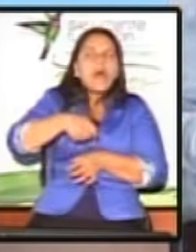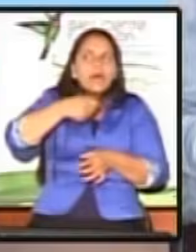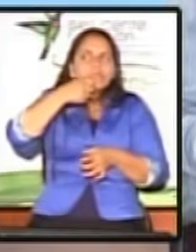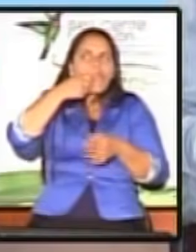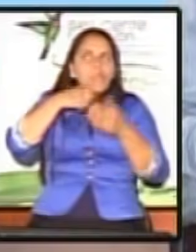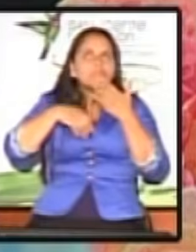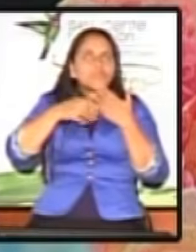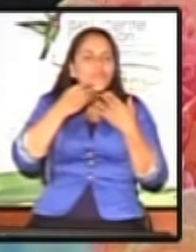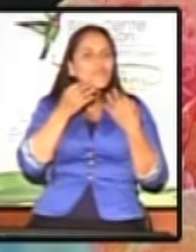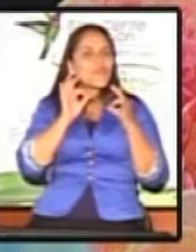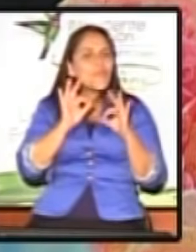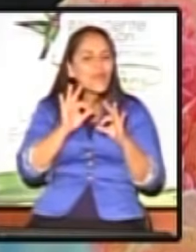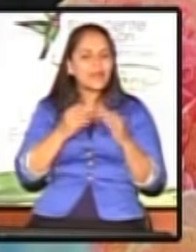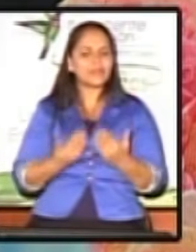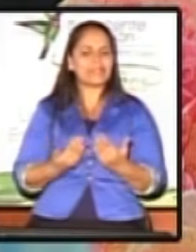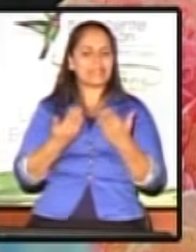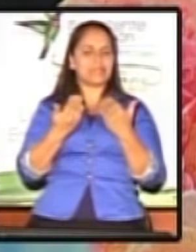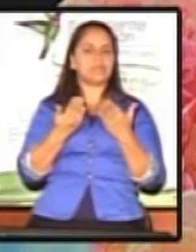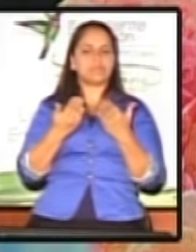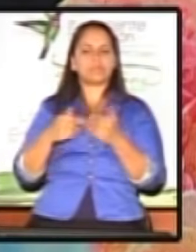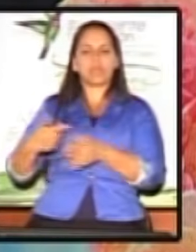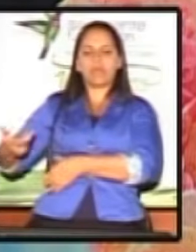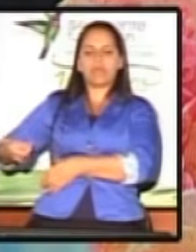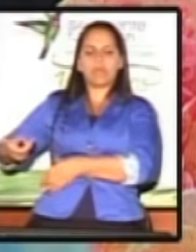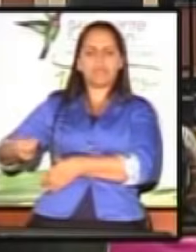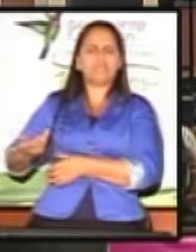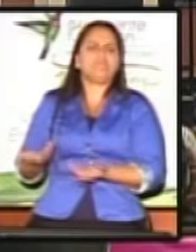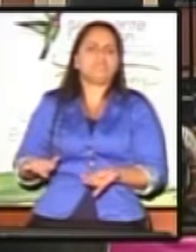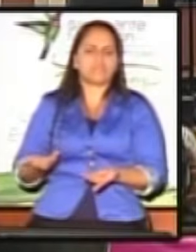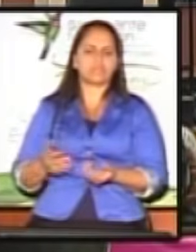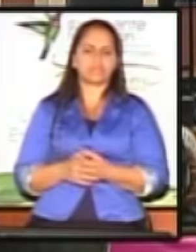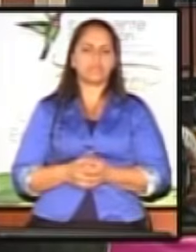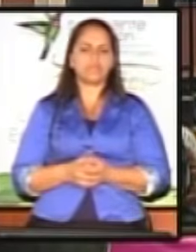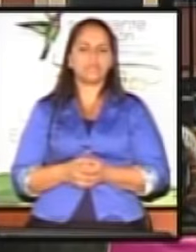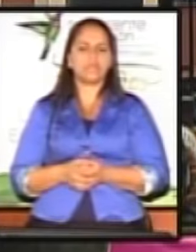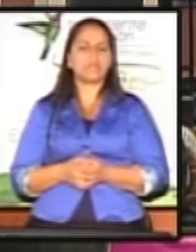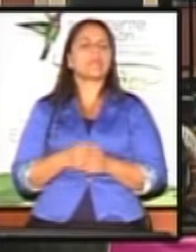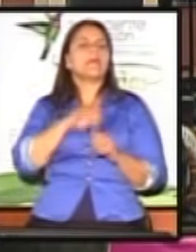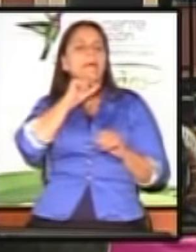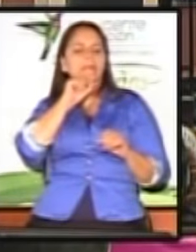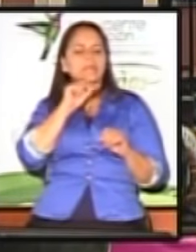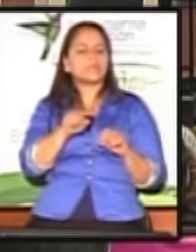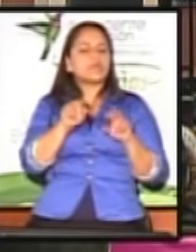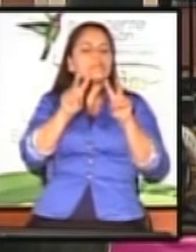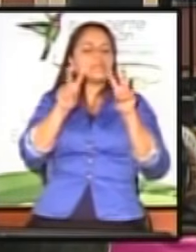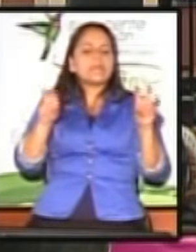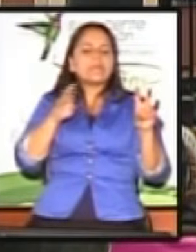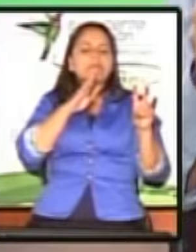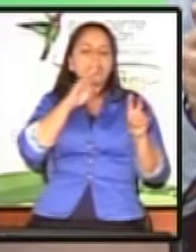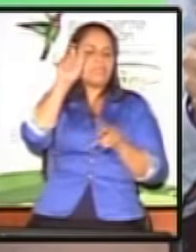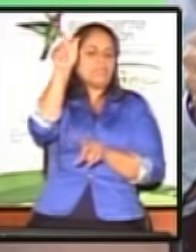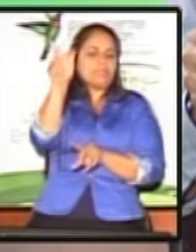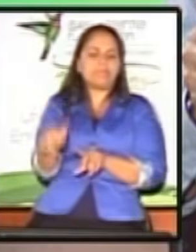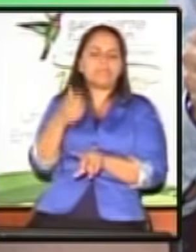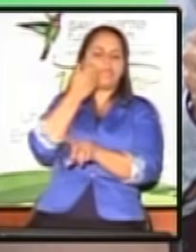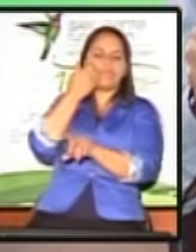con algo bueno. La clave en este tema puntual de la alimentación es lo que el paciente quiera, como lo quiera y a